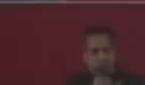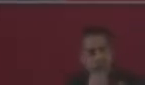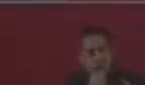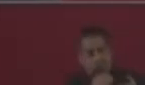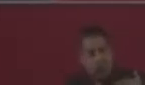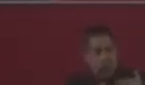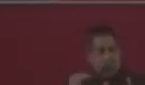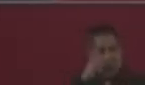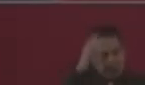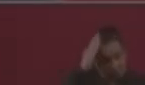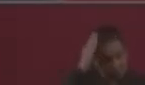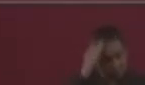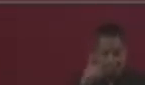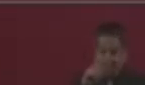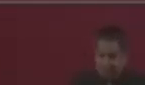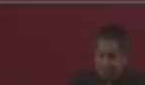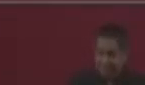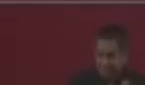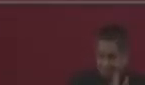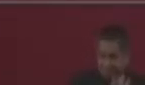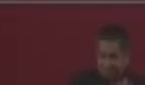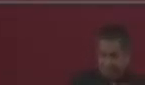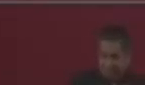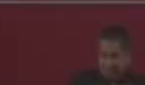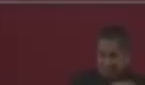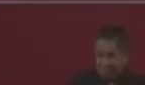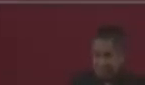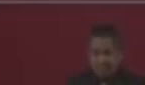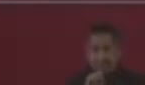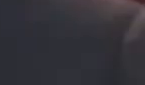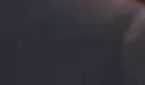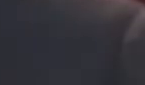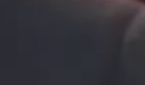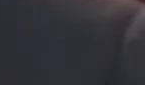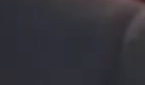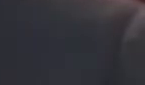porque hay mafias en todo, hasta en la ciencia.